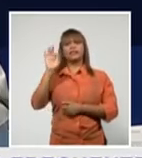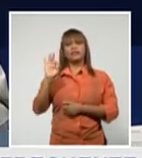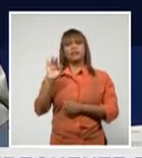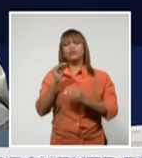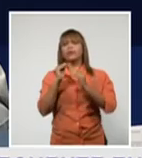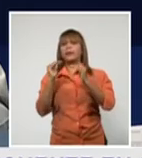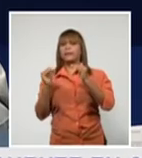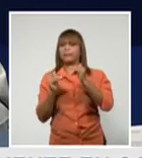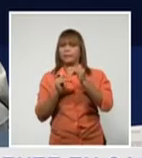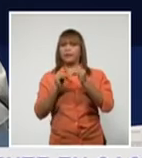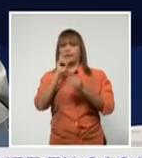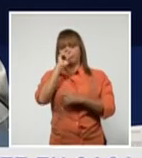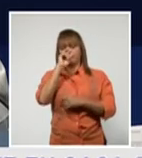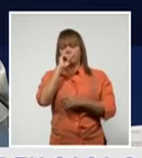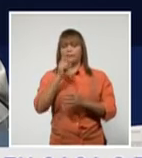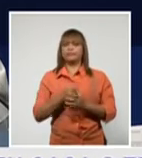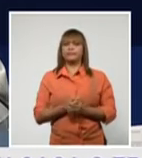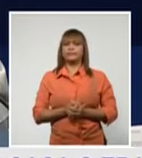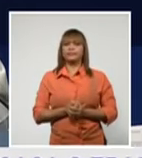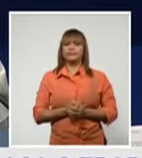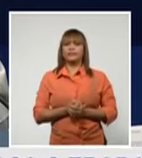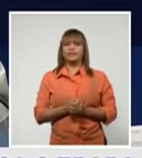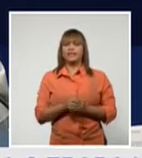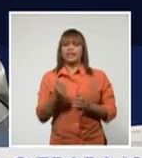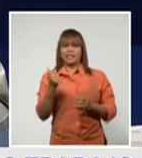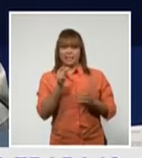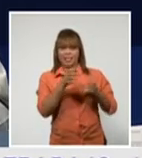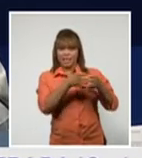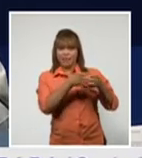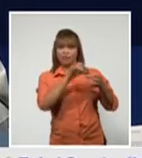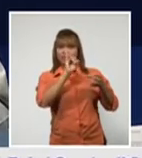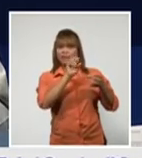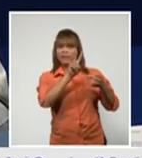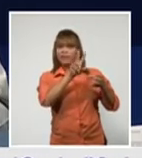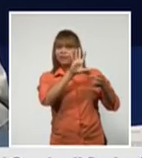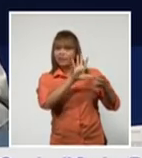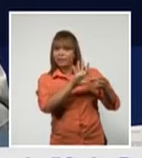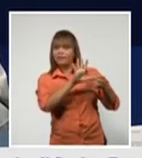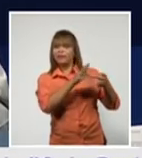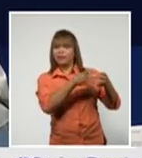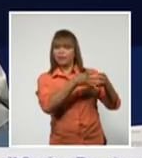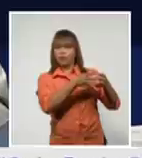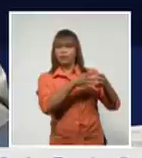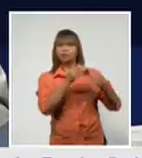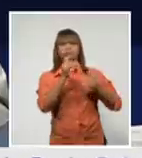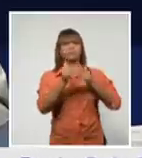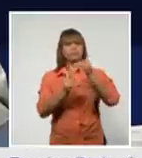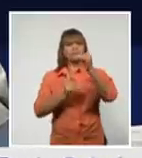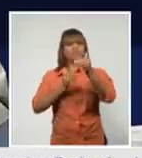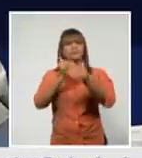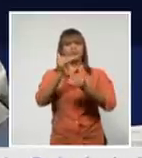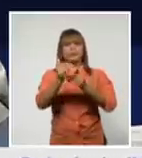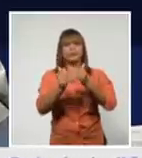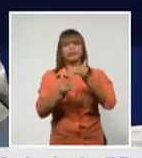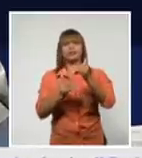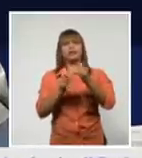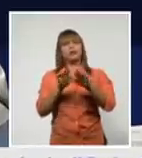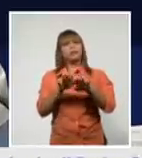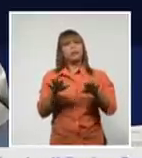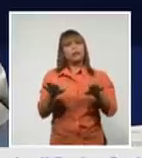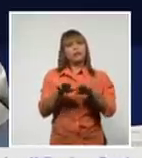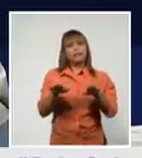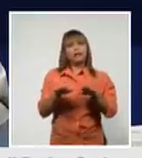años de edad. De esos 625, con una evolución generalmente